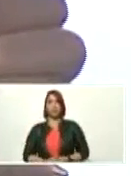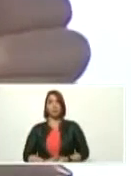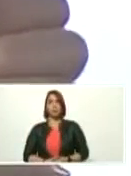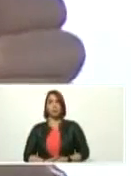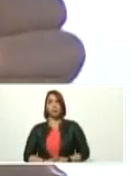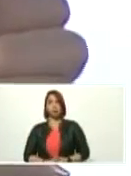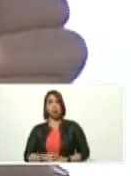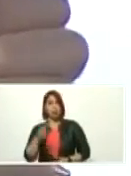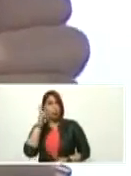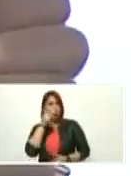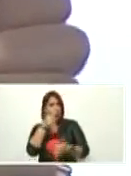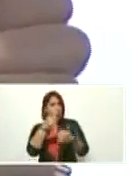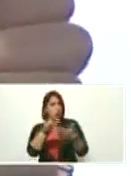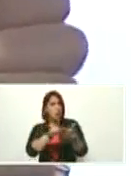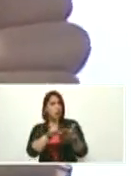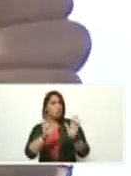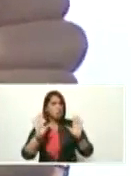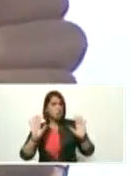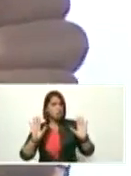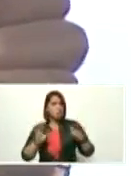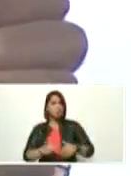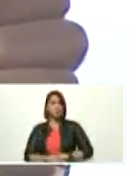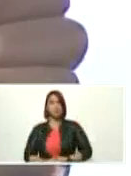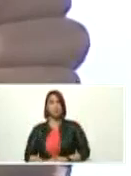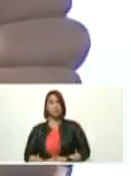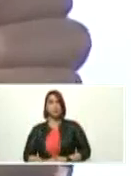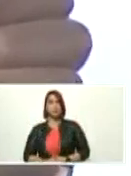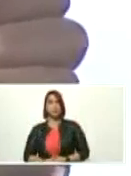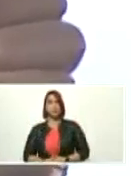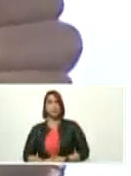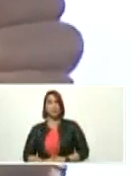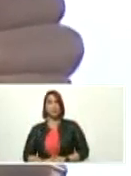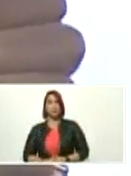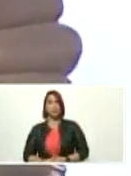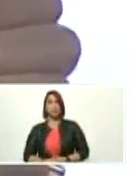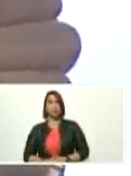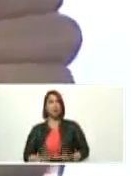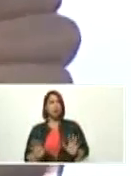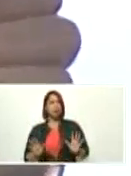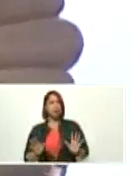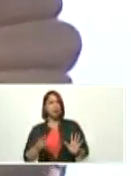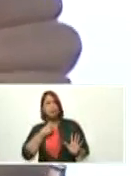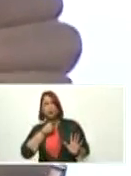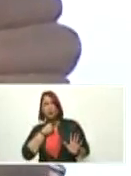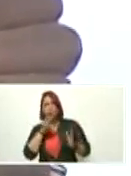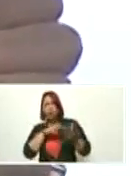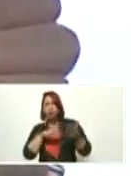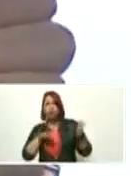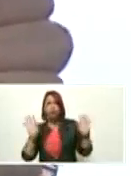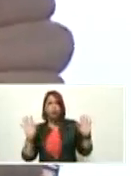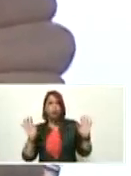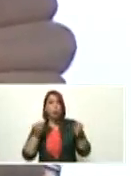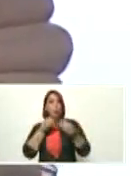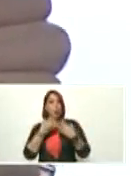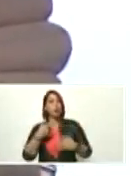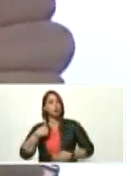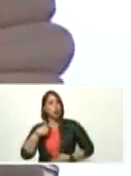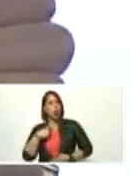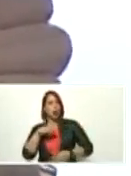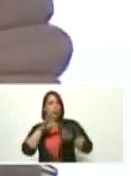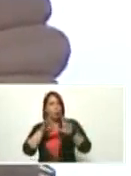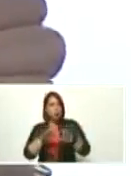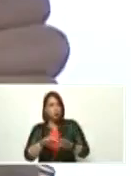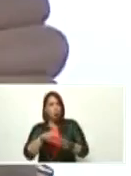este libro, ¿verdad? ¿Ah? Les provoca, ¿verdad? Bueno, lo voy a digitalizar